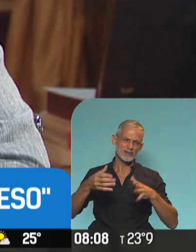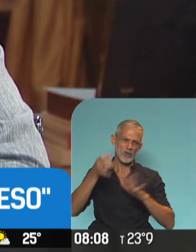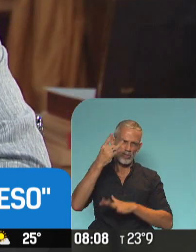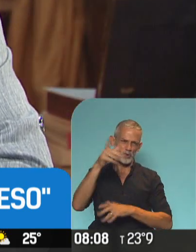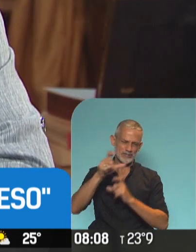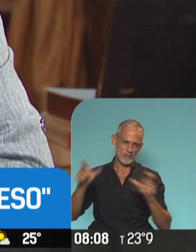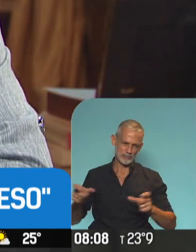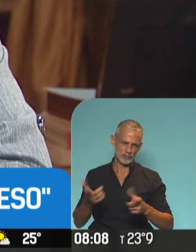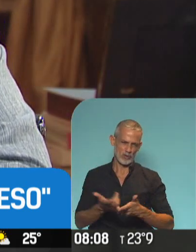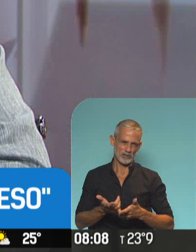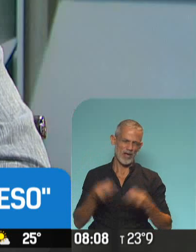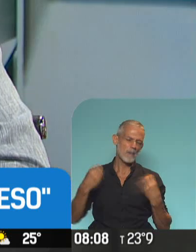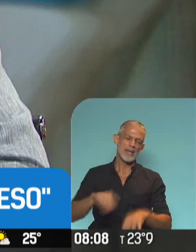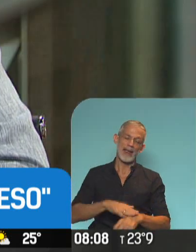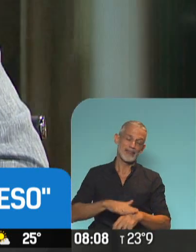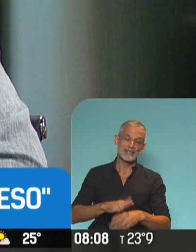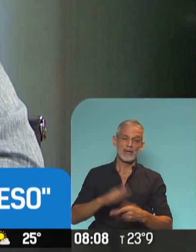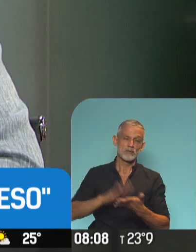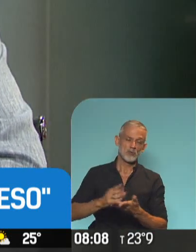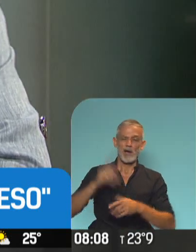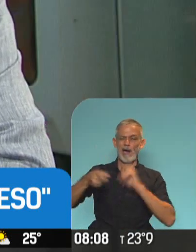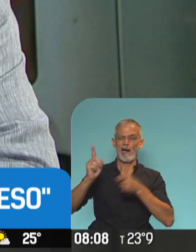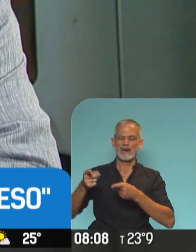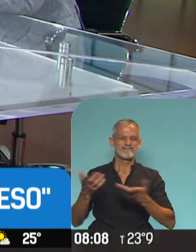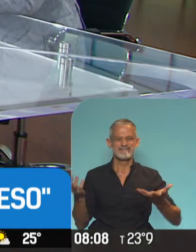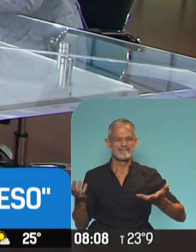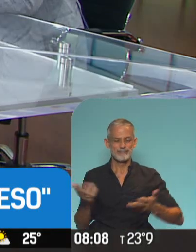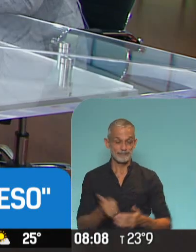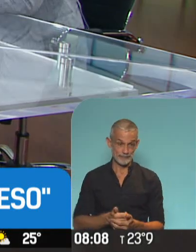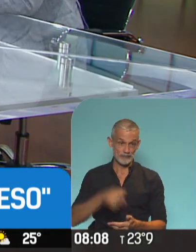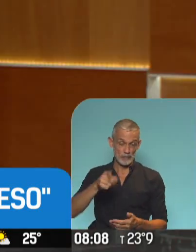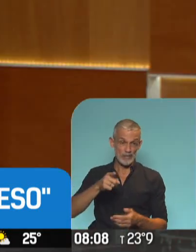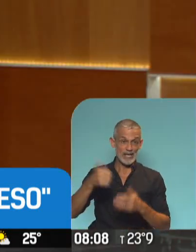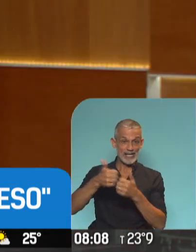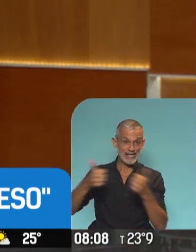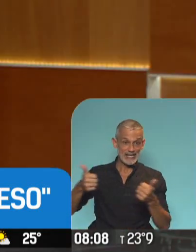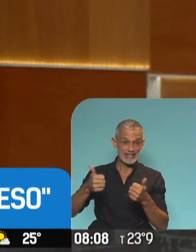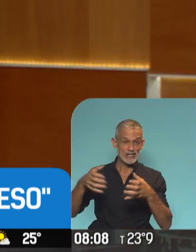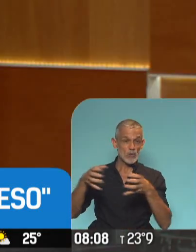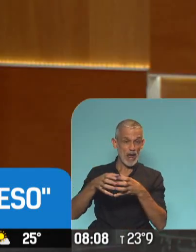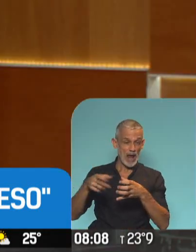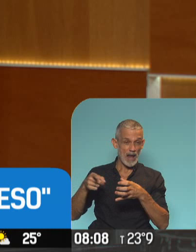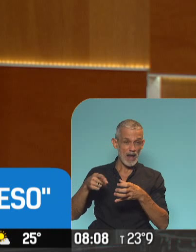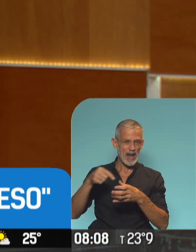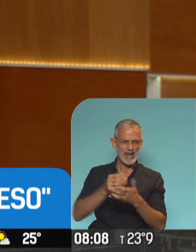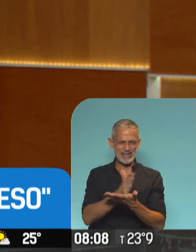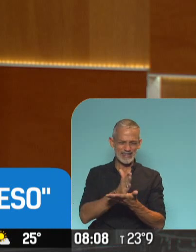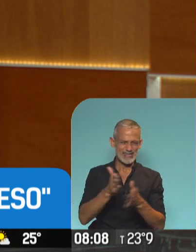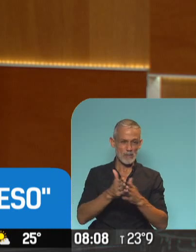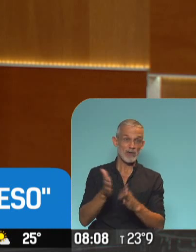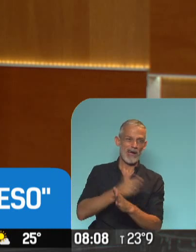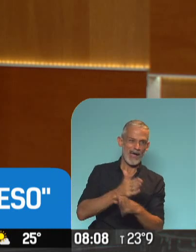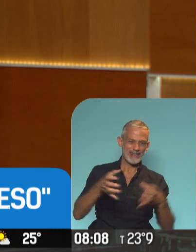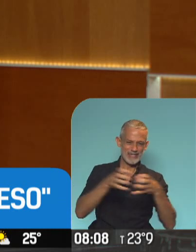tema este de perder el tiempo con el tema de la arbitrariedad. Ah, eso es interesante. Este tribunal, esta suerte de tribunal intermedio previo a la Corte,